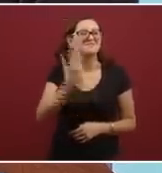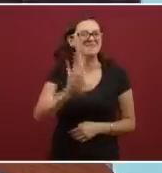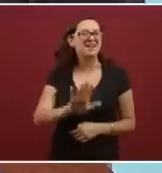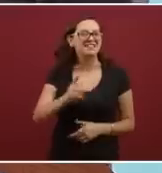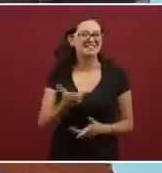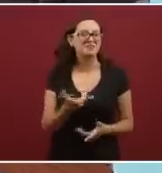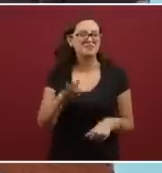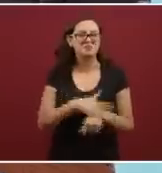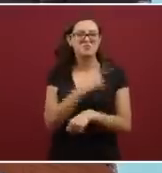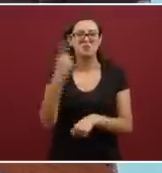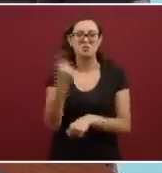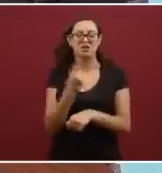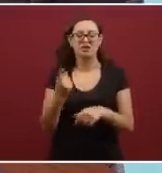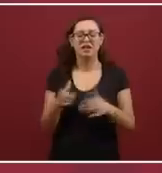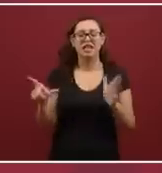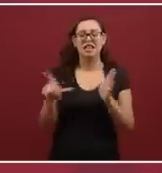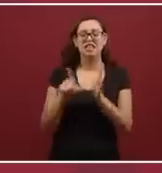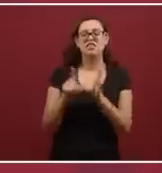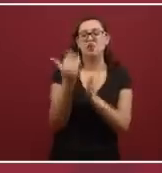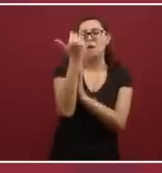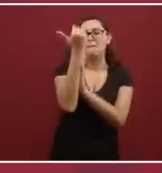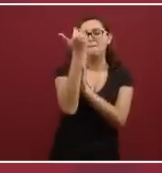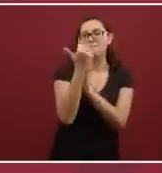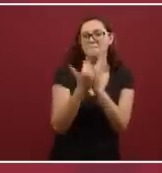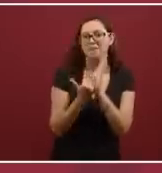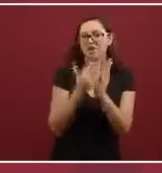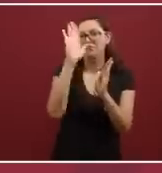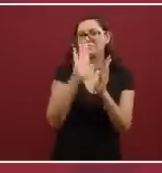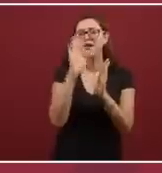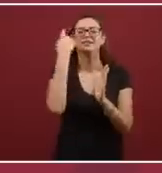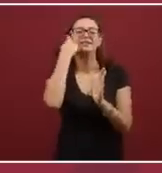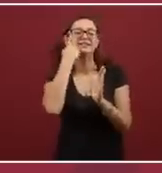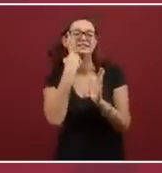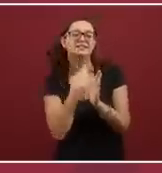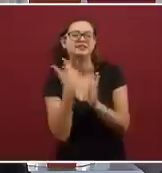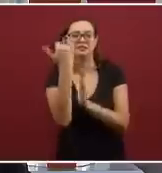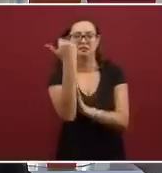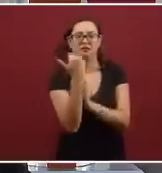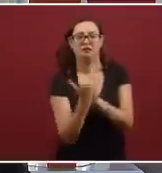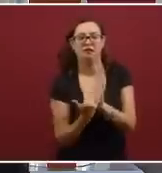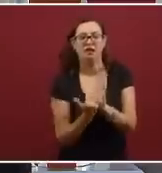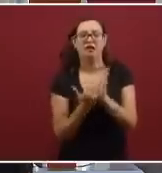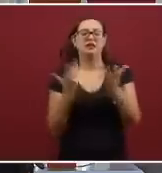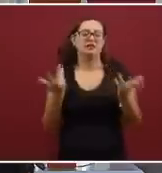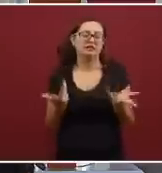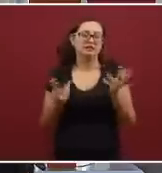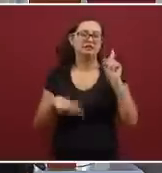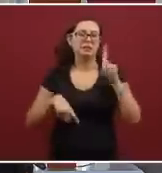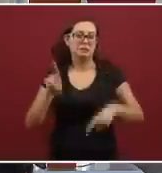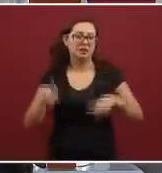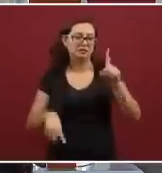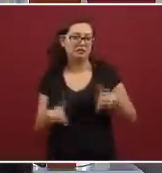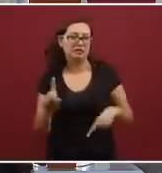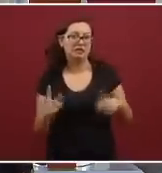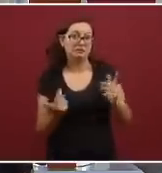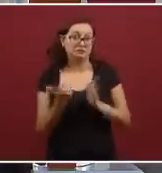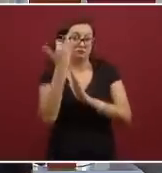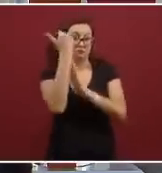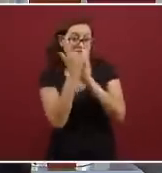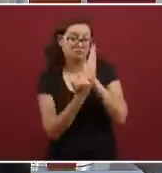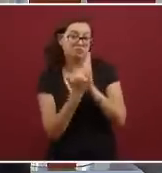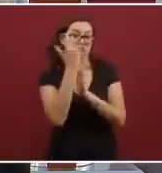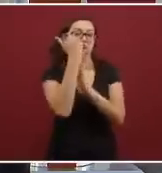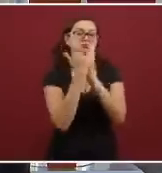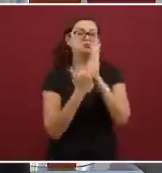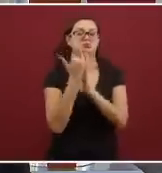o nomás la pura barba. Ellos ahí deciden el estilo de la rasurada. Y estimamos